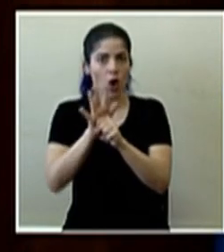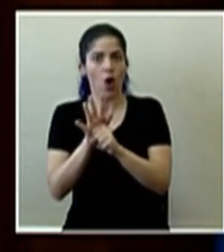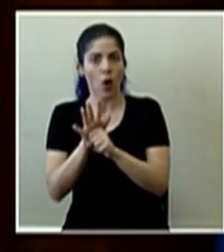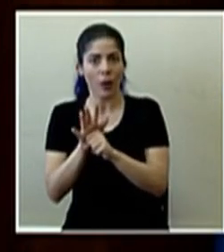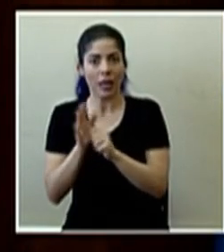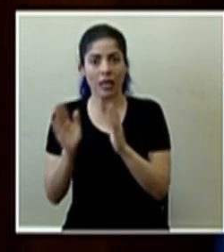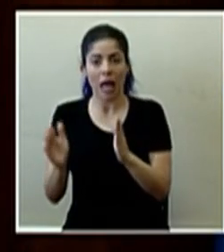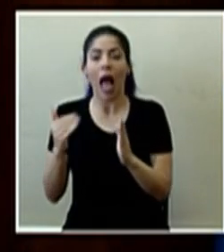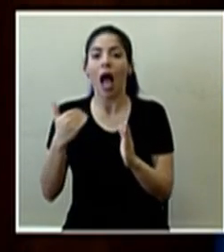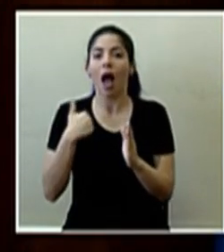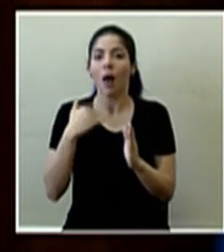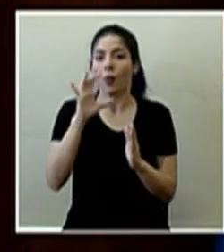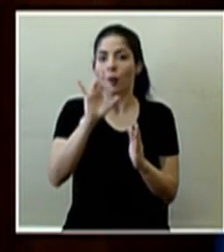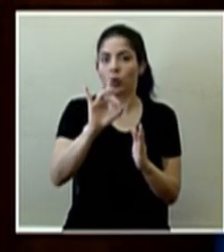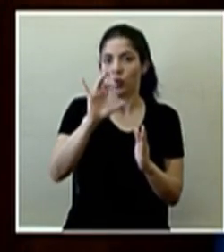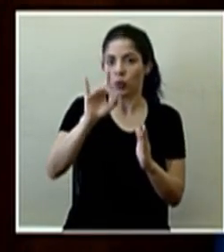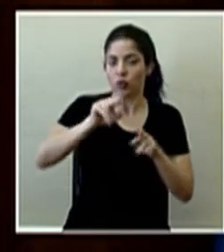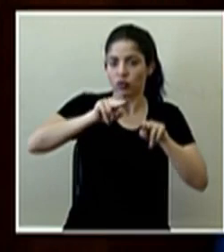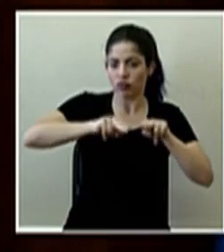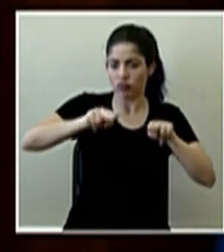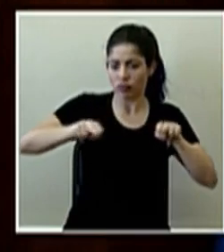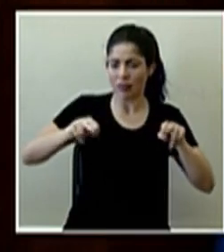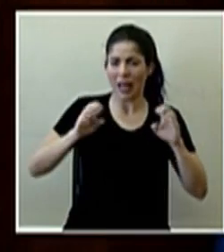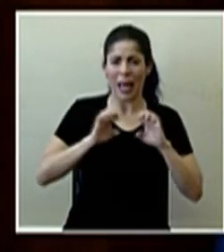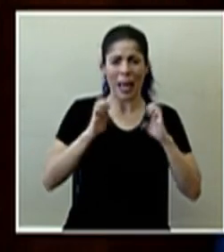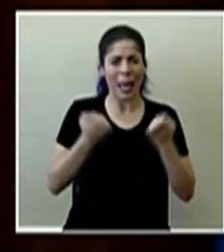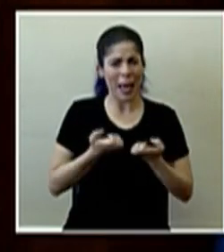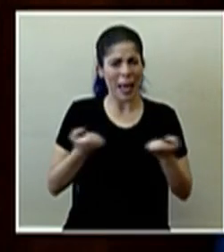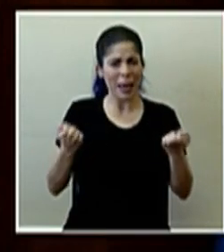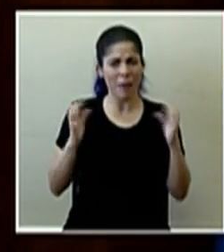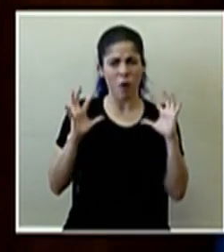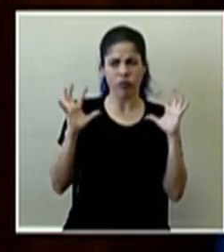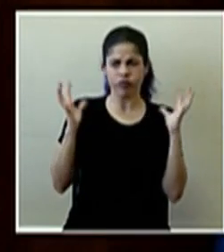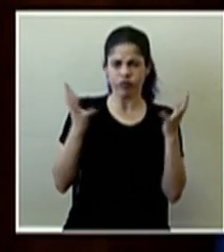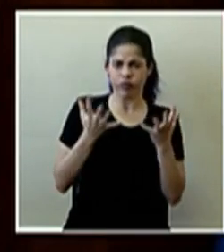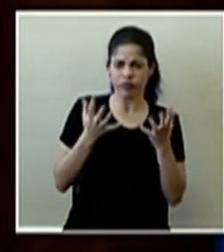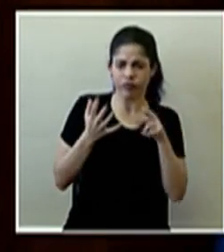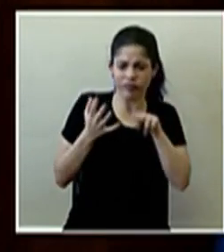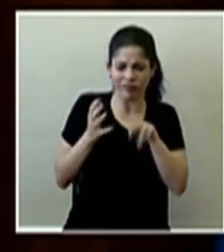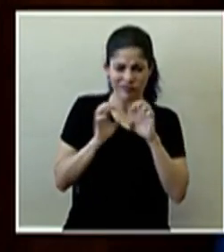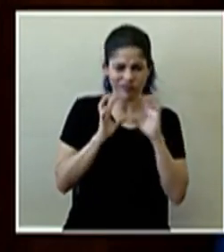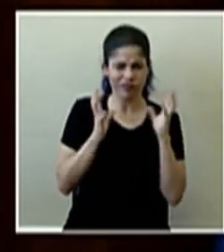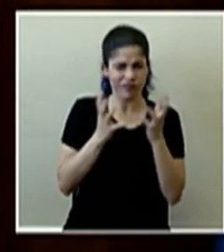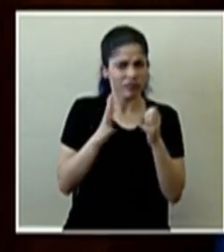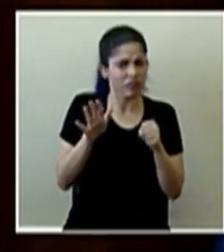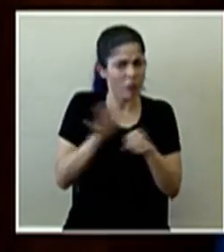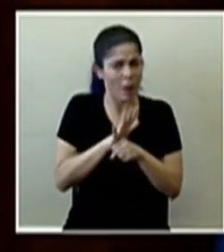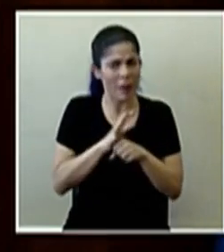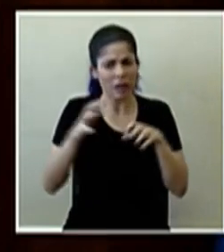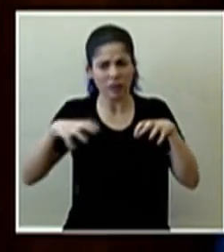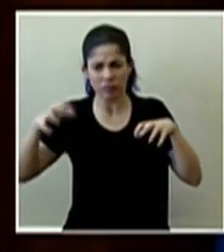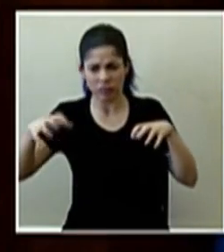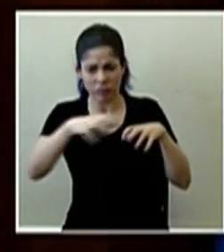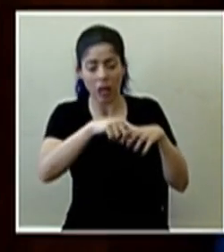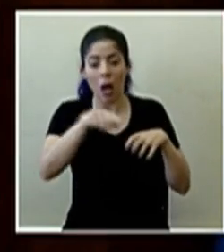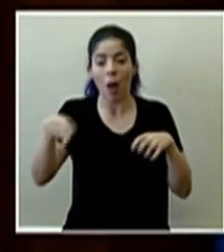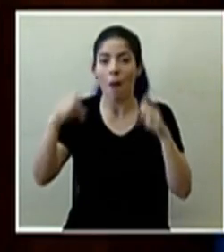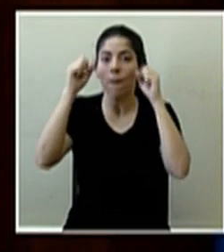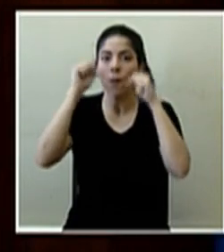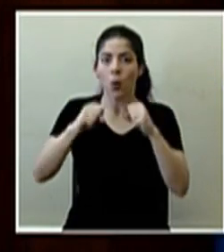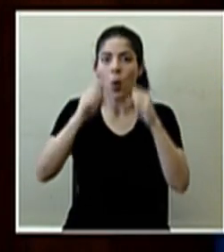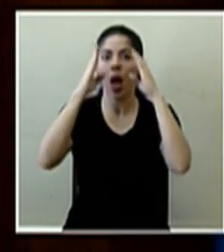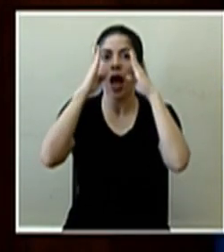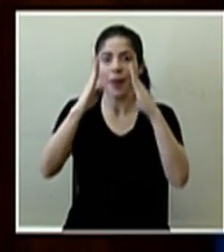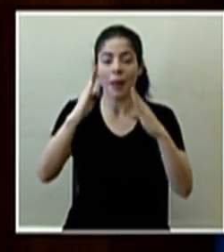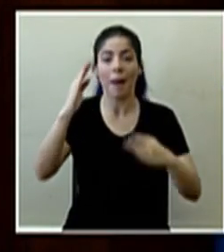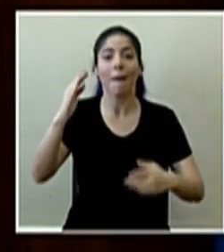Tiene 88 camas bien equipadas y puede atender una población de pacientes